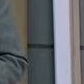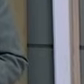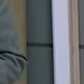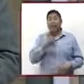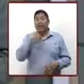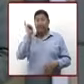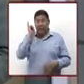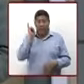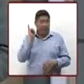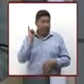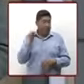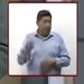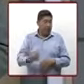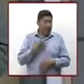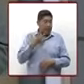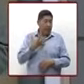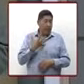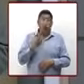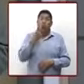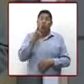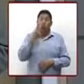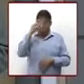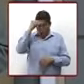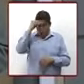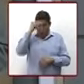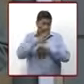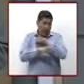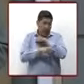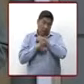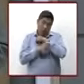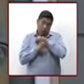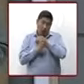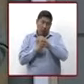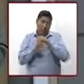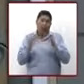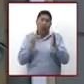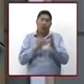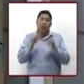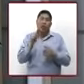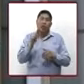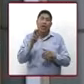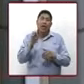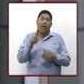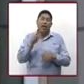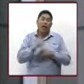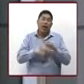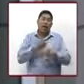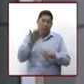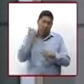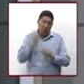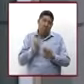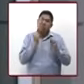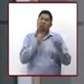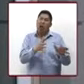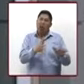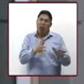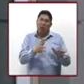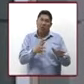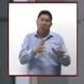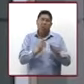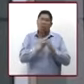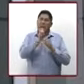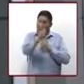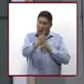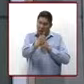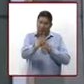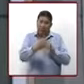Nos hemos enterado de que la persona, el hombre que había asaltado a Ariel Álvarez el año pasado y que lo abandonó en Alpacoma,